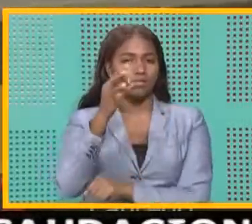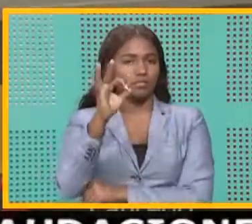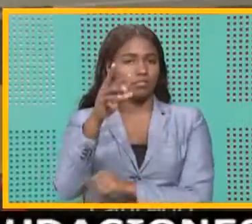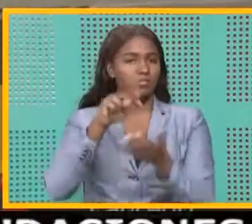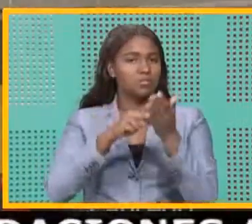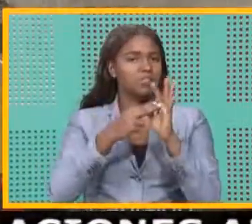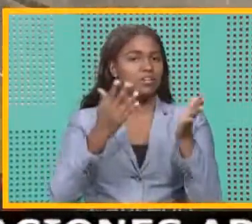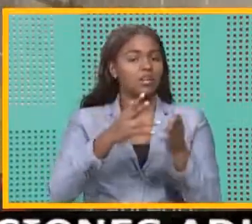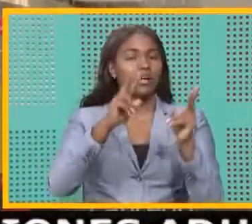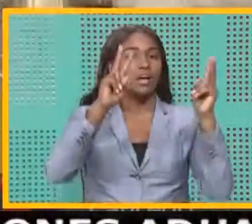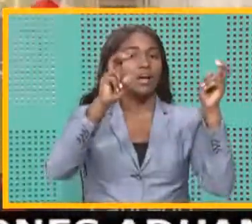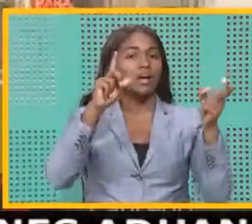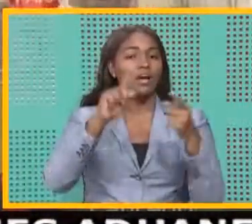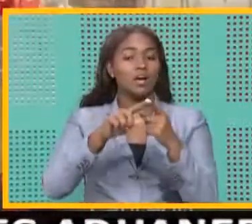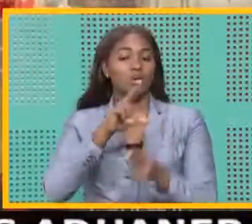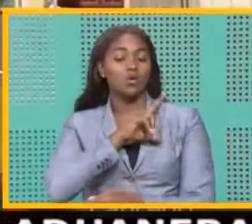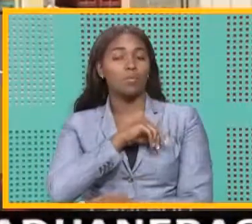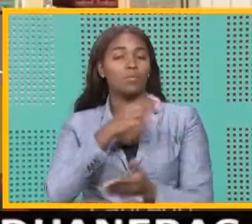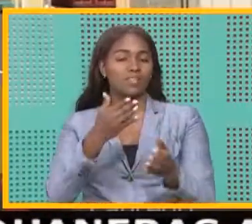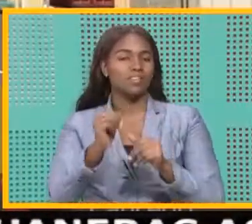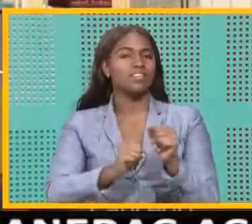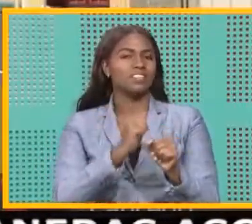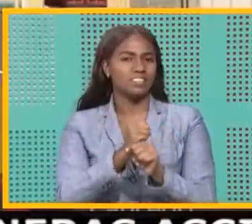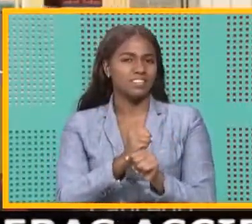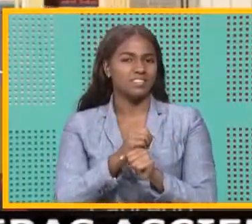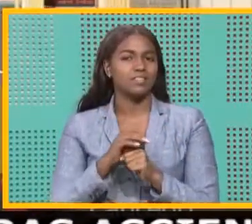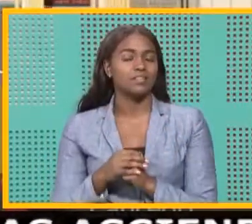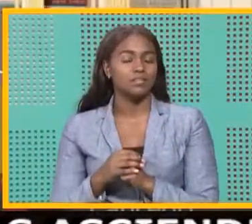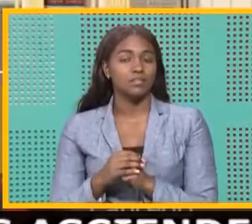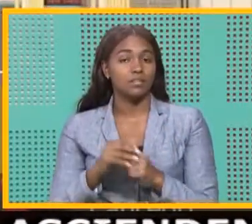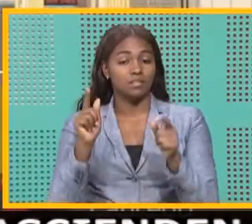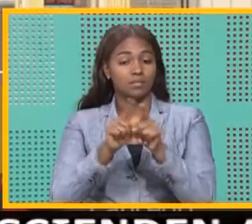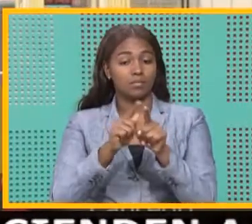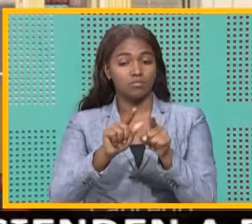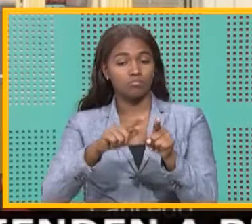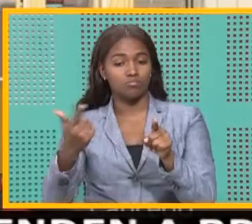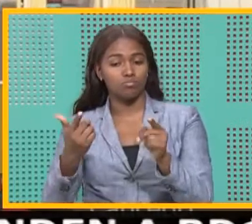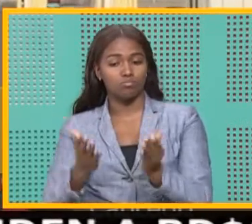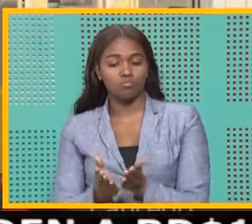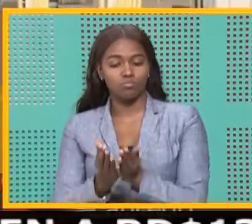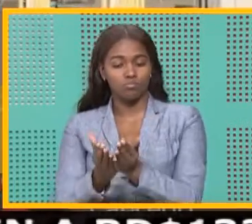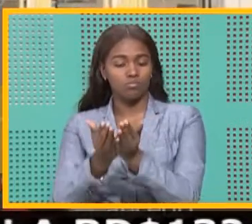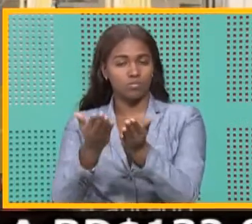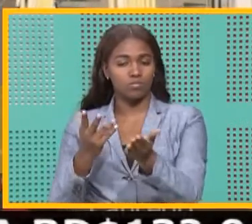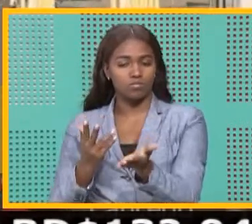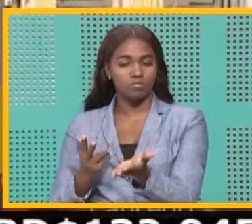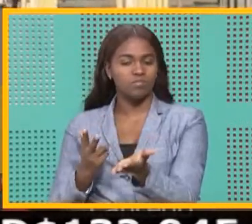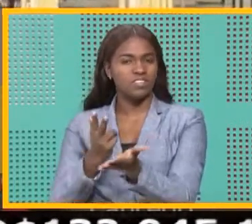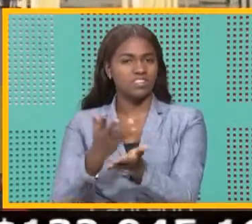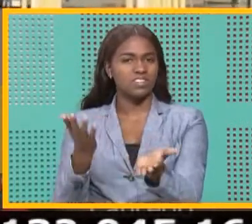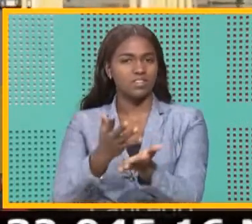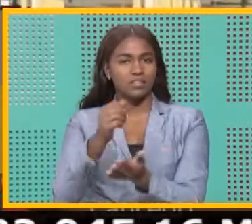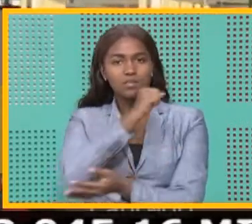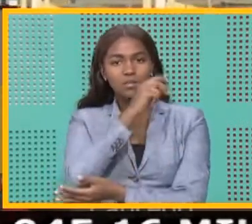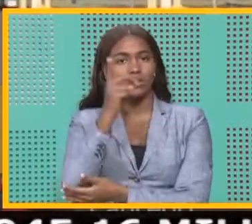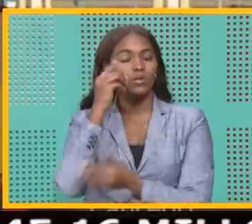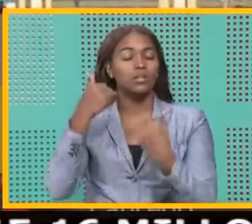enero a noviembre del referido año. A esto le sigue el puerto de Santo Domingo, que recaudó